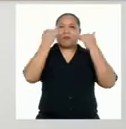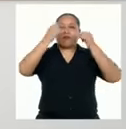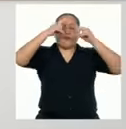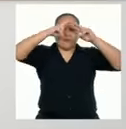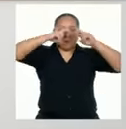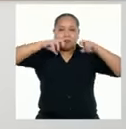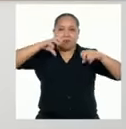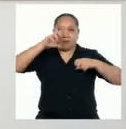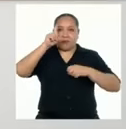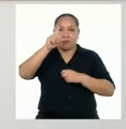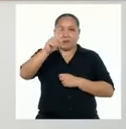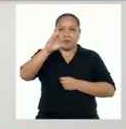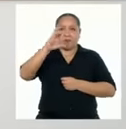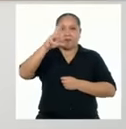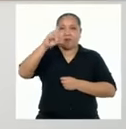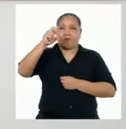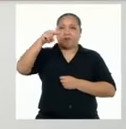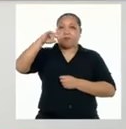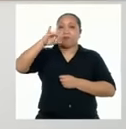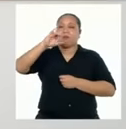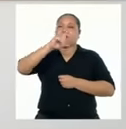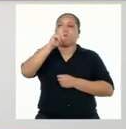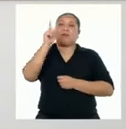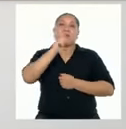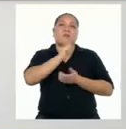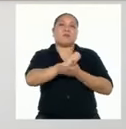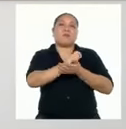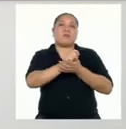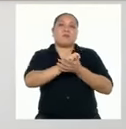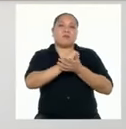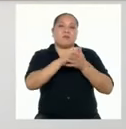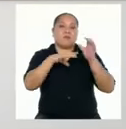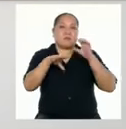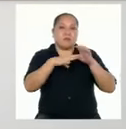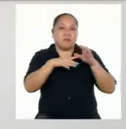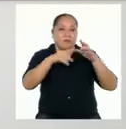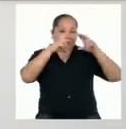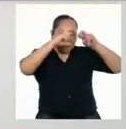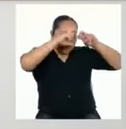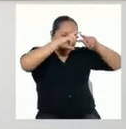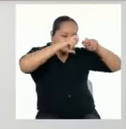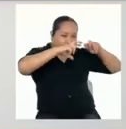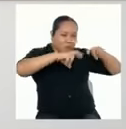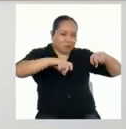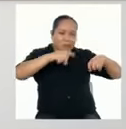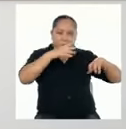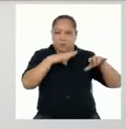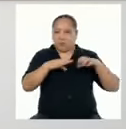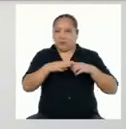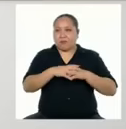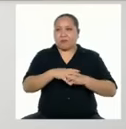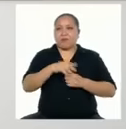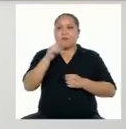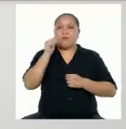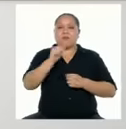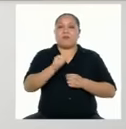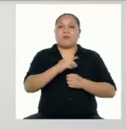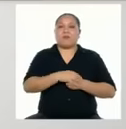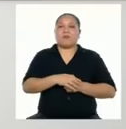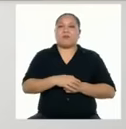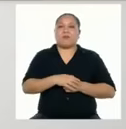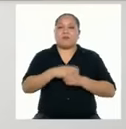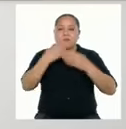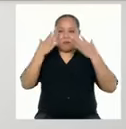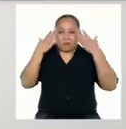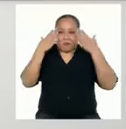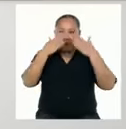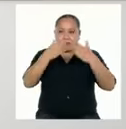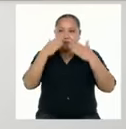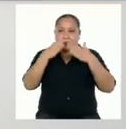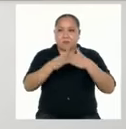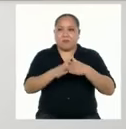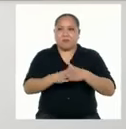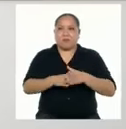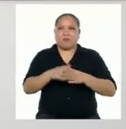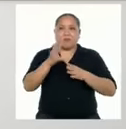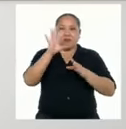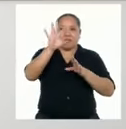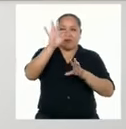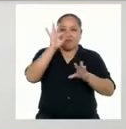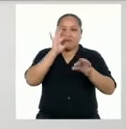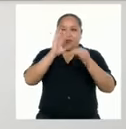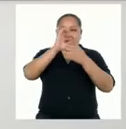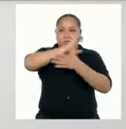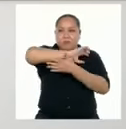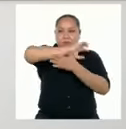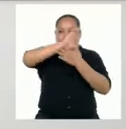una crónica. No vamos a hacer el análisis que acostumbramos a hacer. Esta vez vamos a enfocarnos en identificar